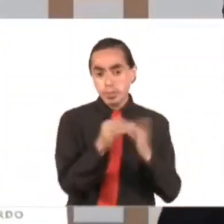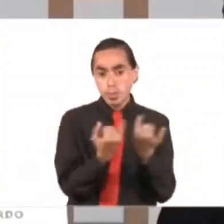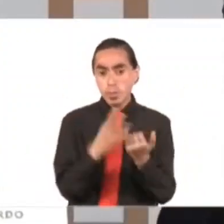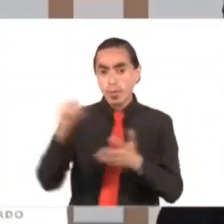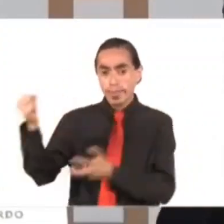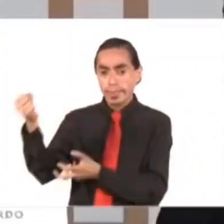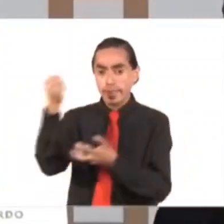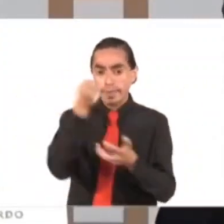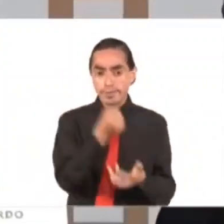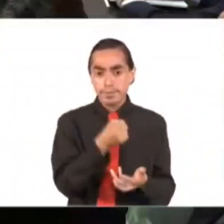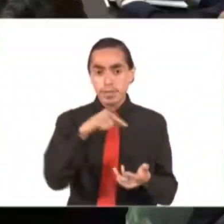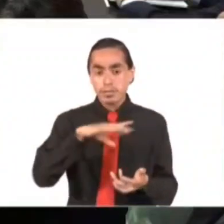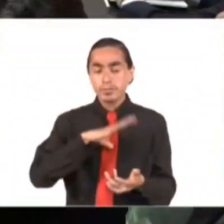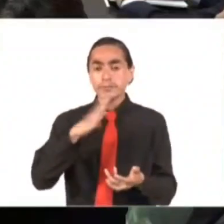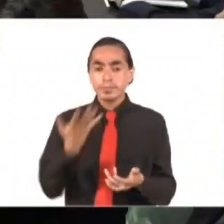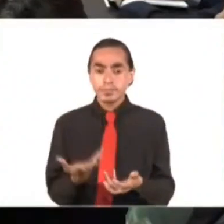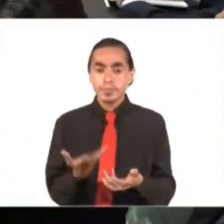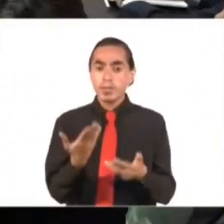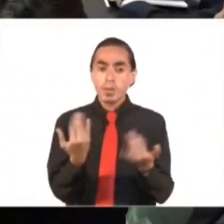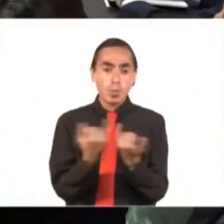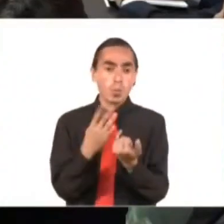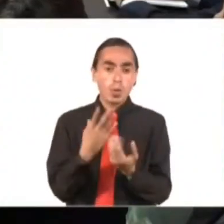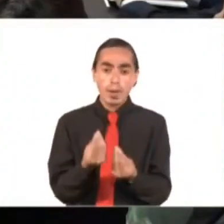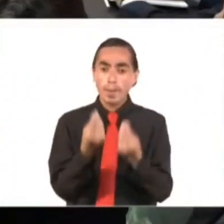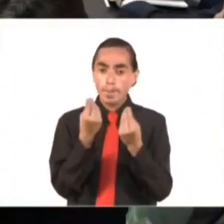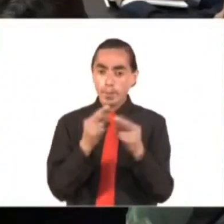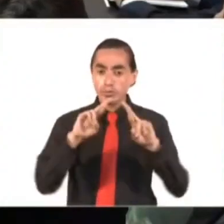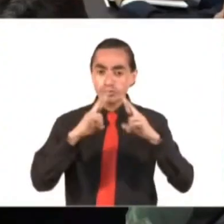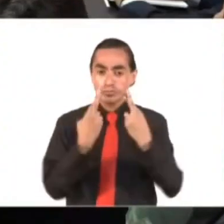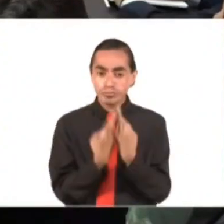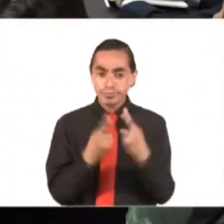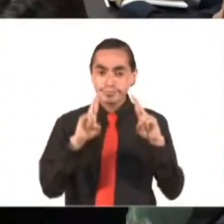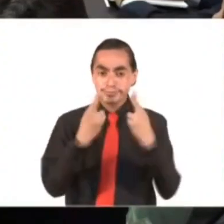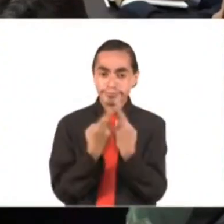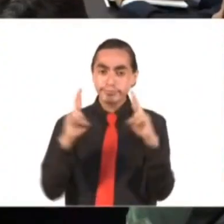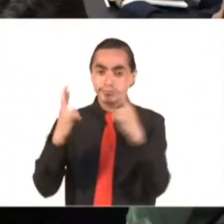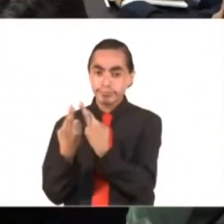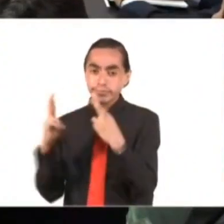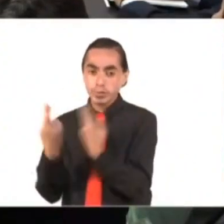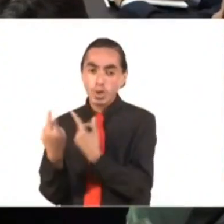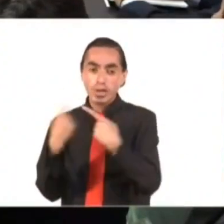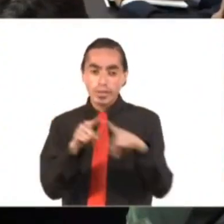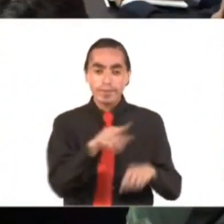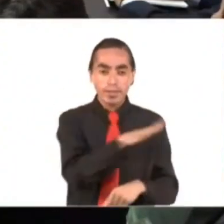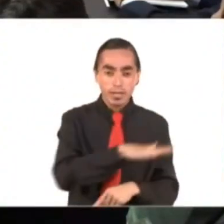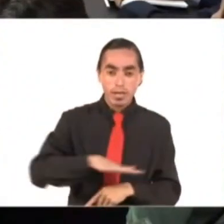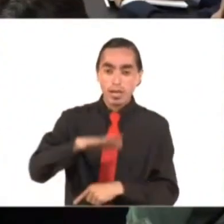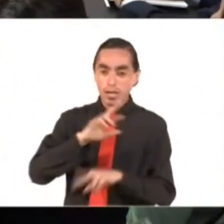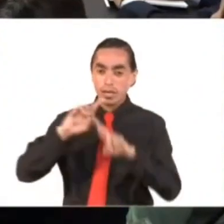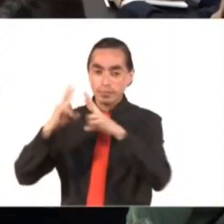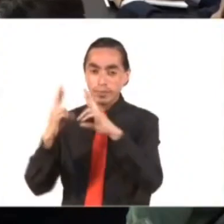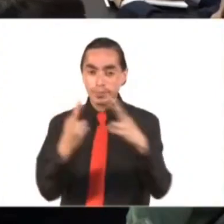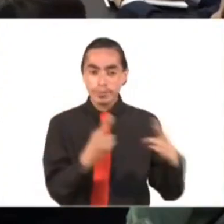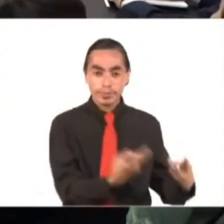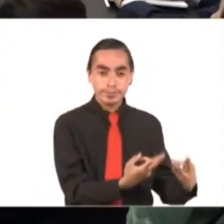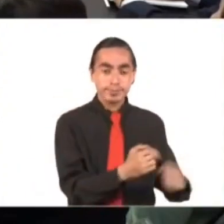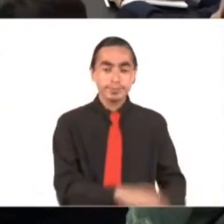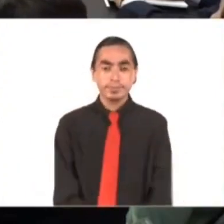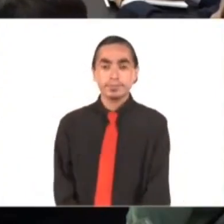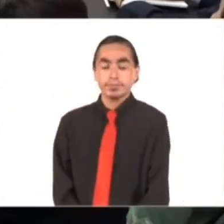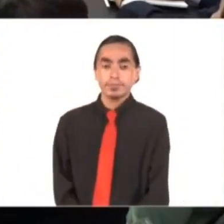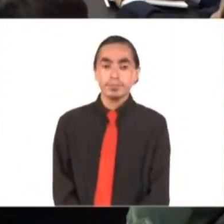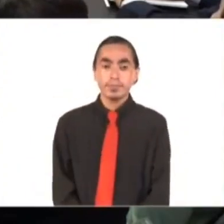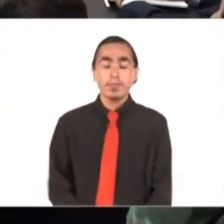inversiones, incluidas muchísimas reuniones que hemos tenido con distintos sectores económicos de la ciudad. Yo